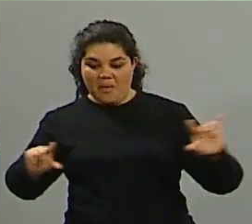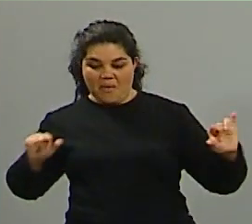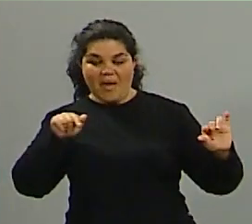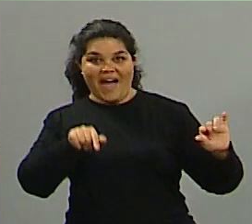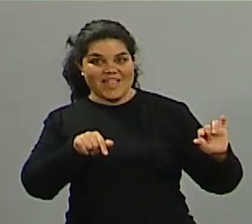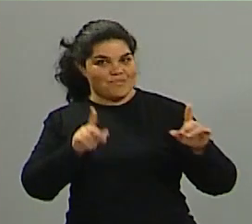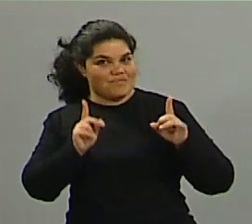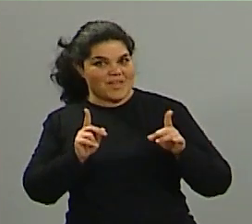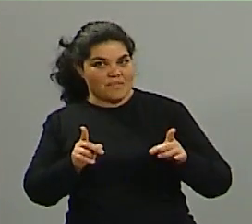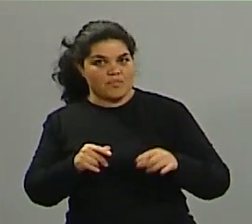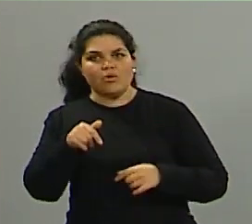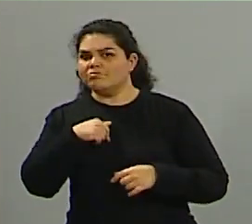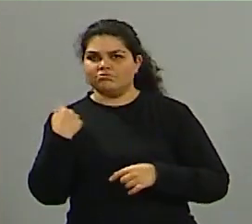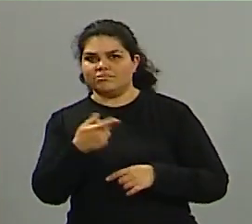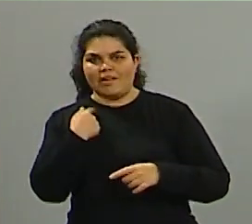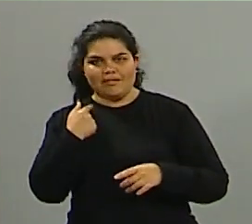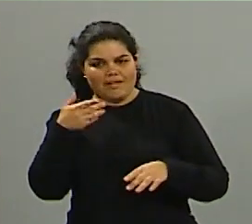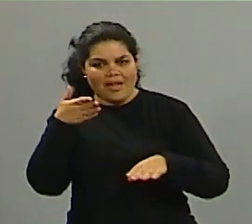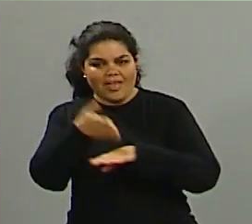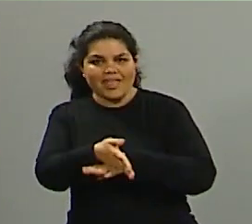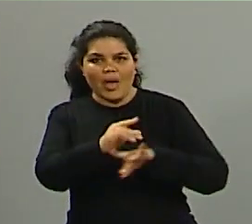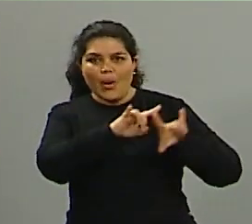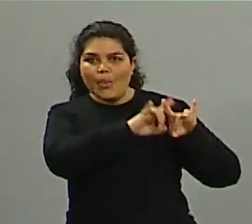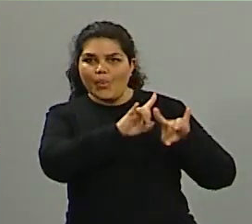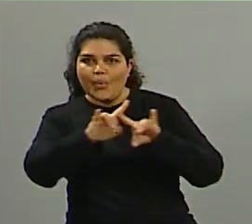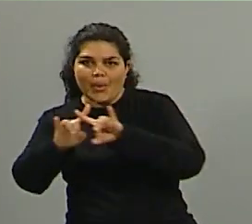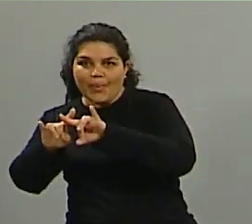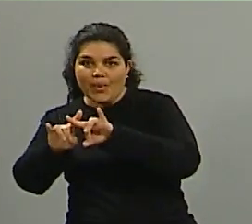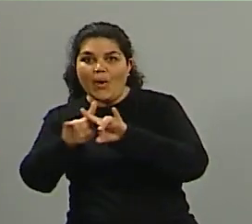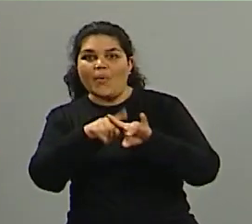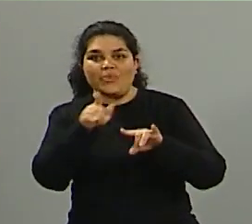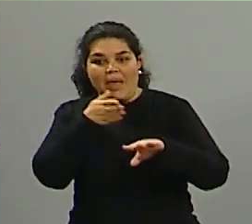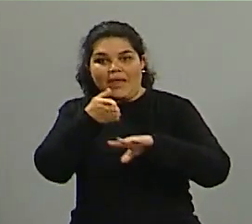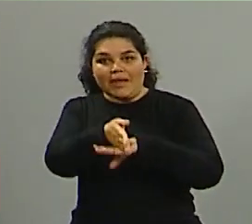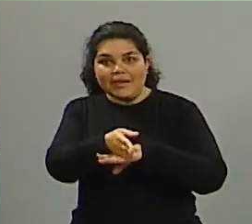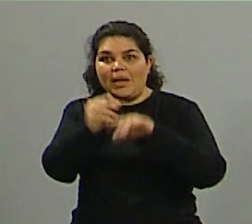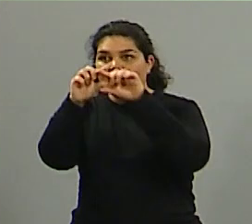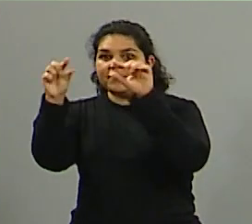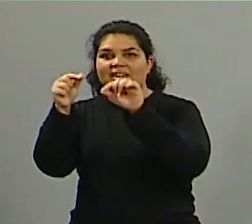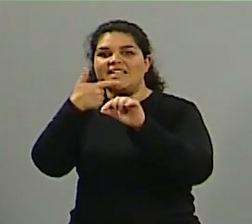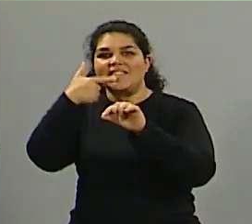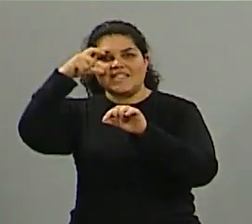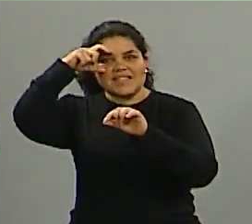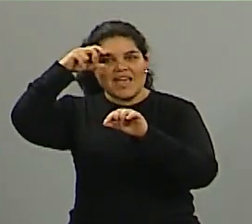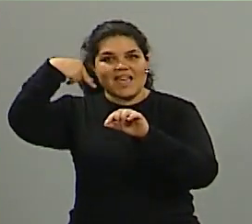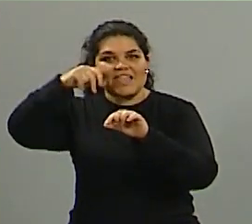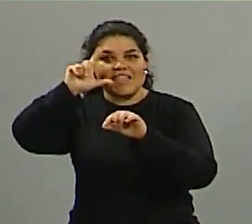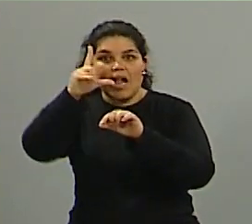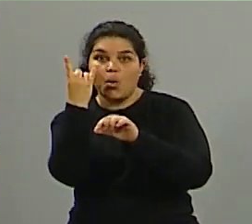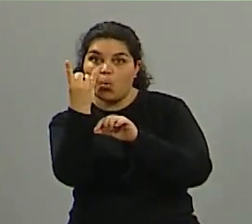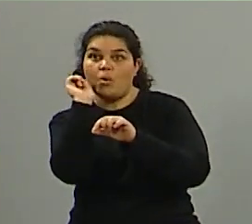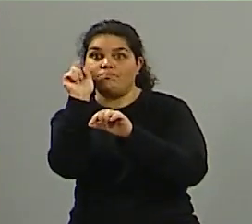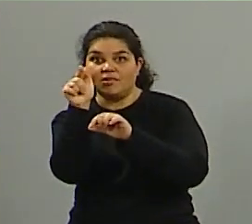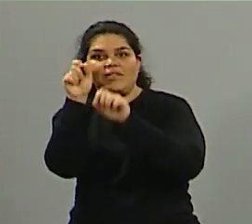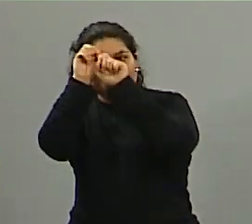www.unidiversidad.com.ar. Estamos ahí en nuestro sitio web donde ustedes van a la pestaña de Señal U y se van a encontrar con toda la programación. Pueden volver a ver